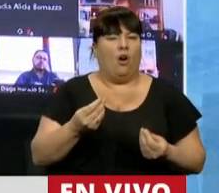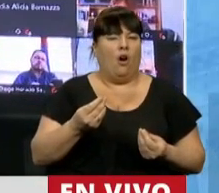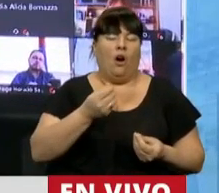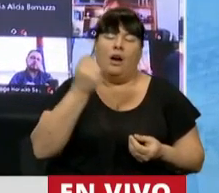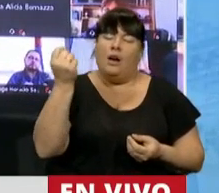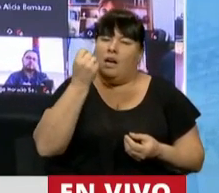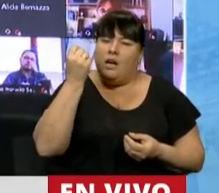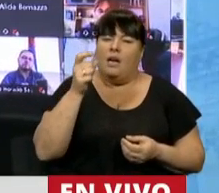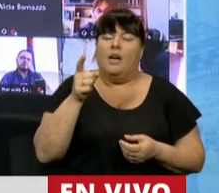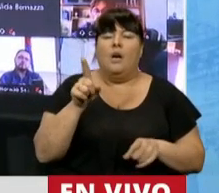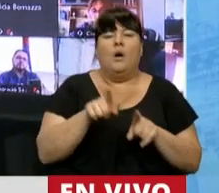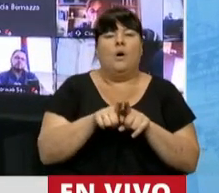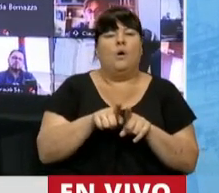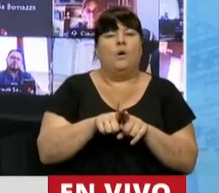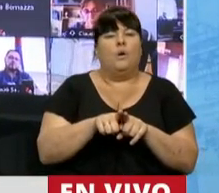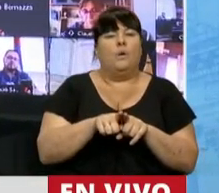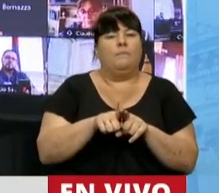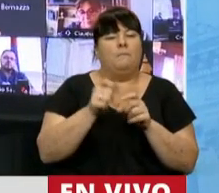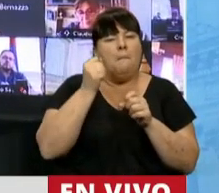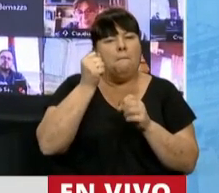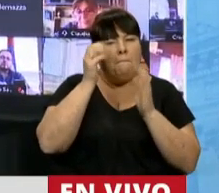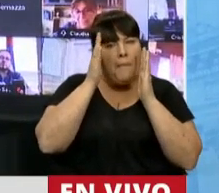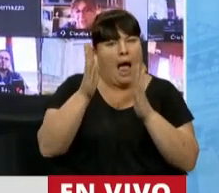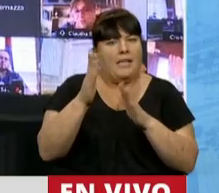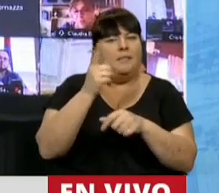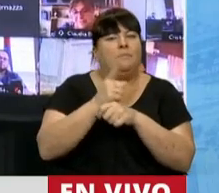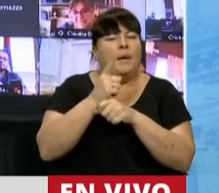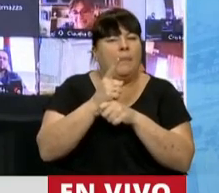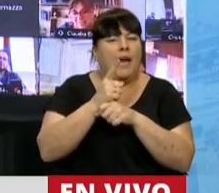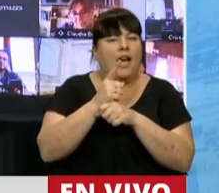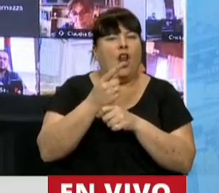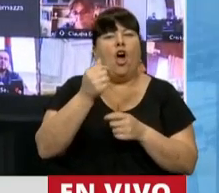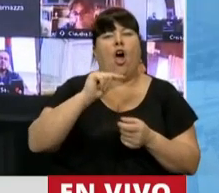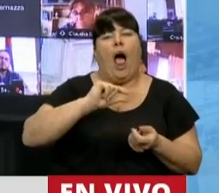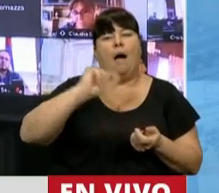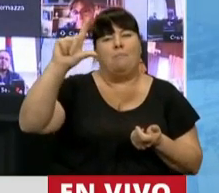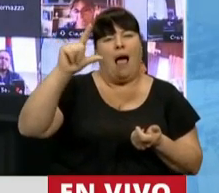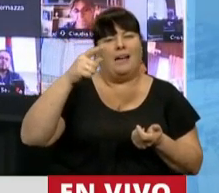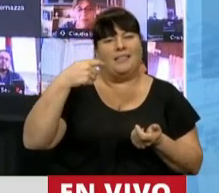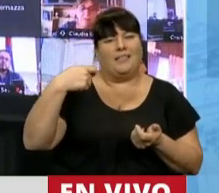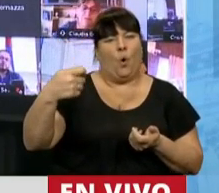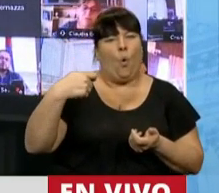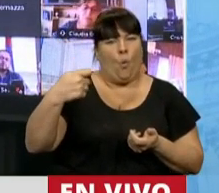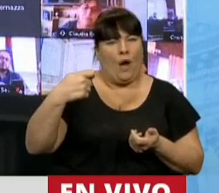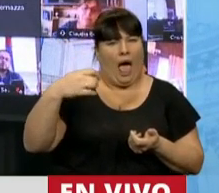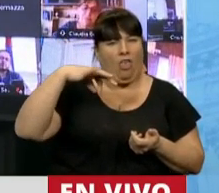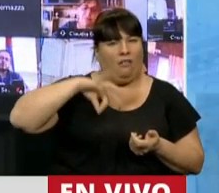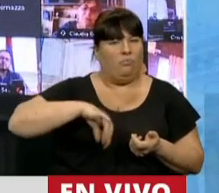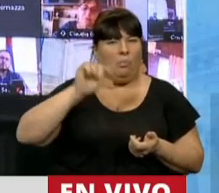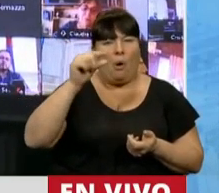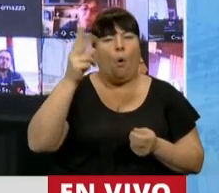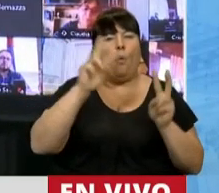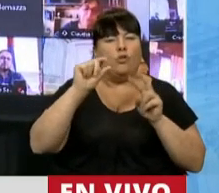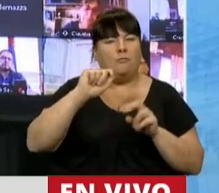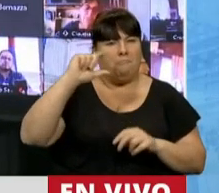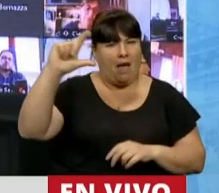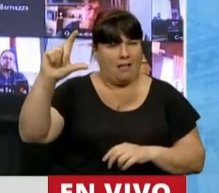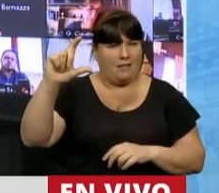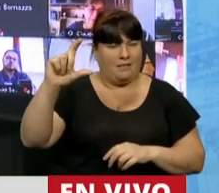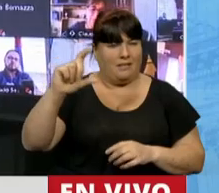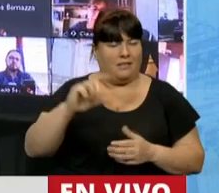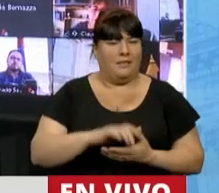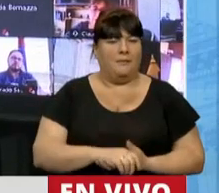Una de las promesas de campaña y en reiteradas oportunidades desde que el presidente asumió la